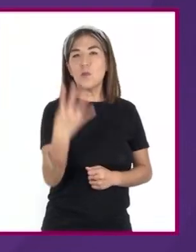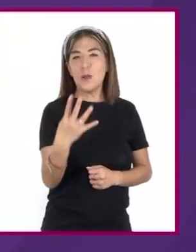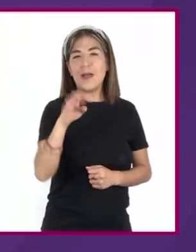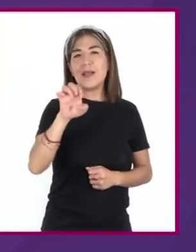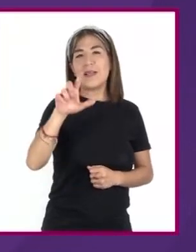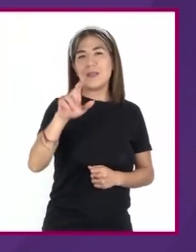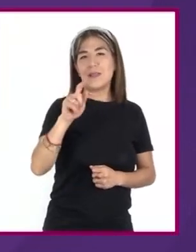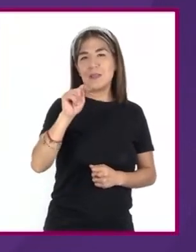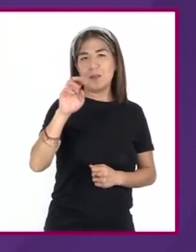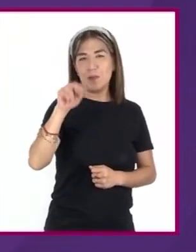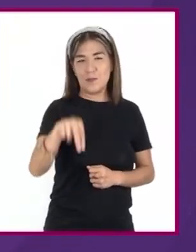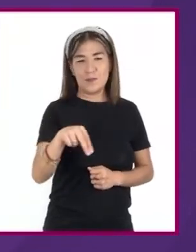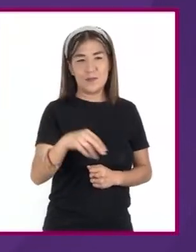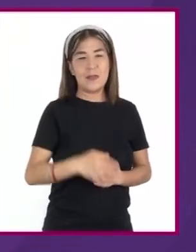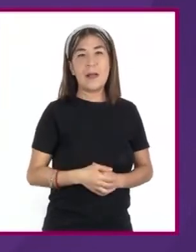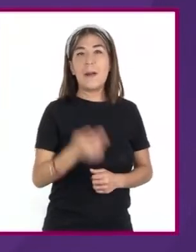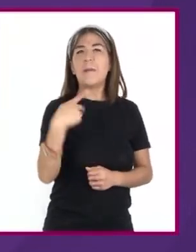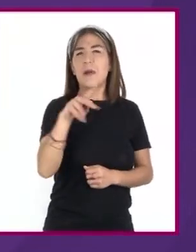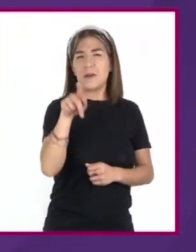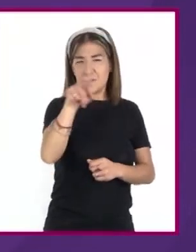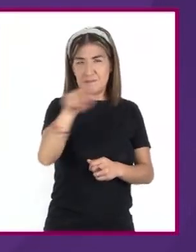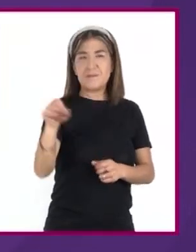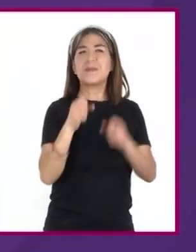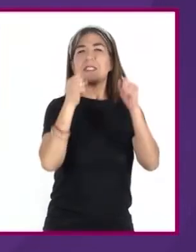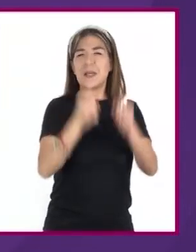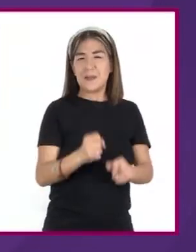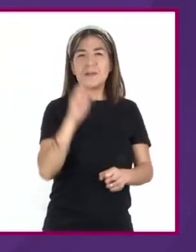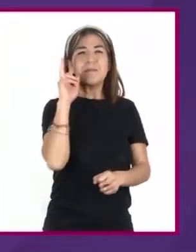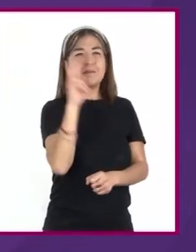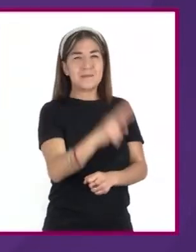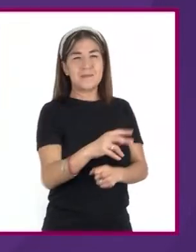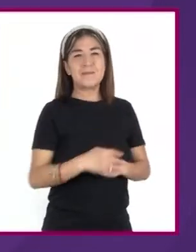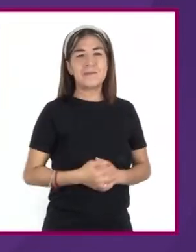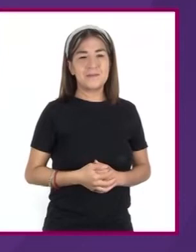4 electrones. Pero seguramente notaron